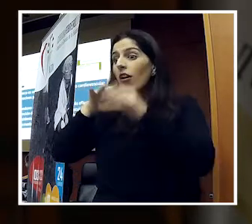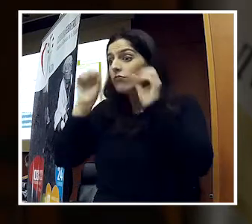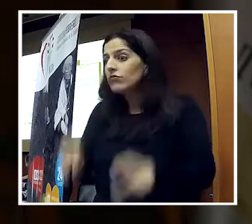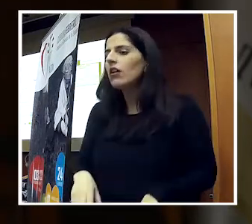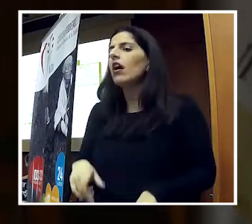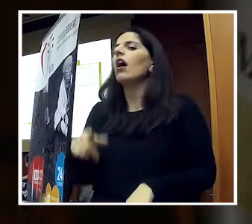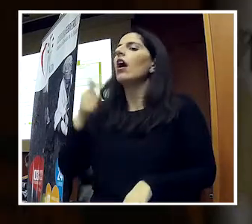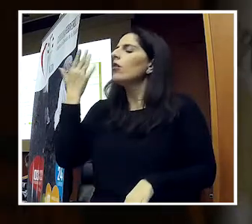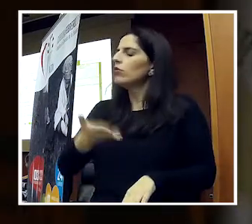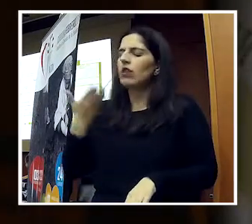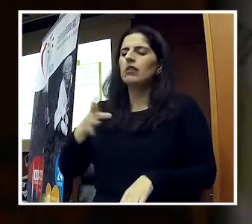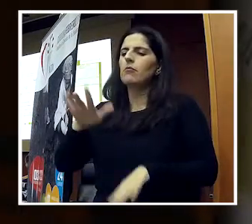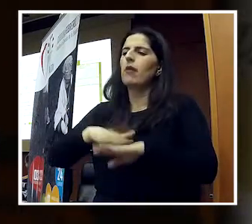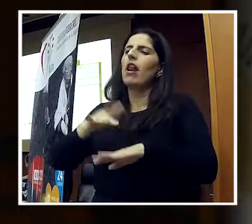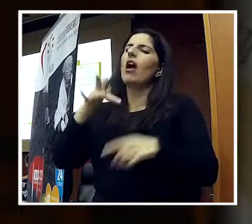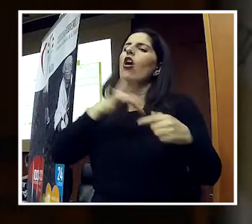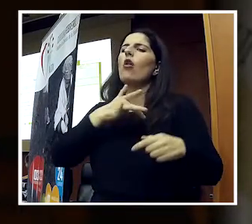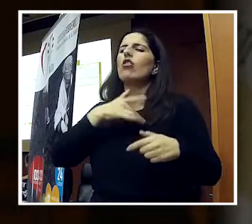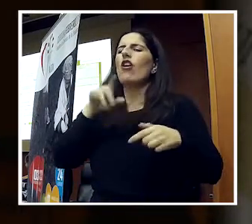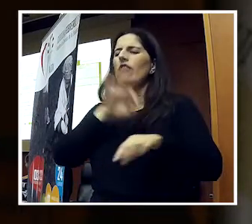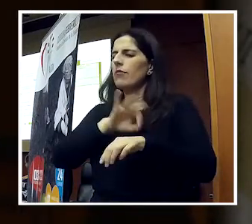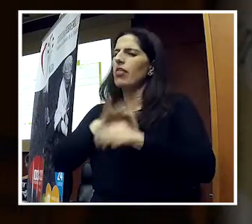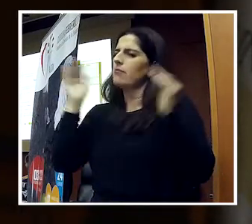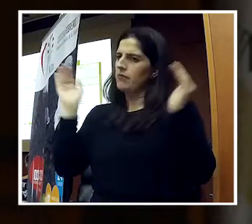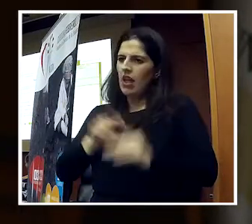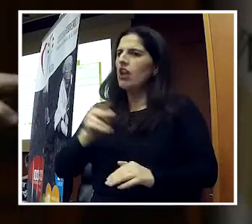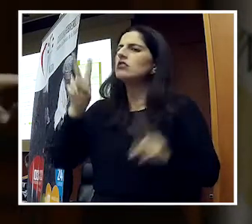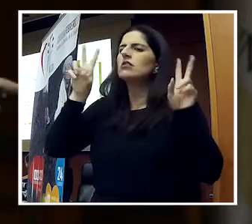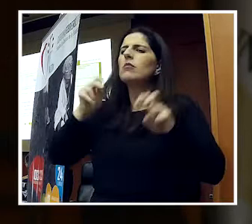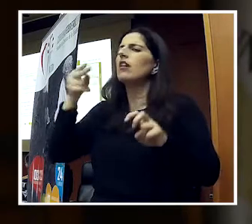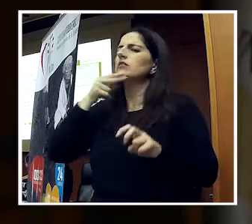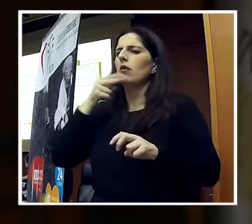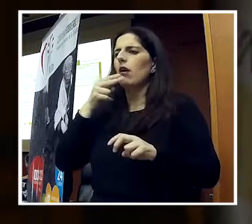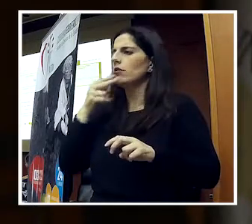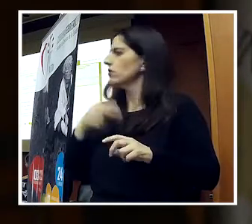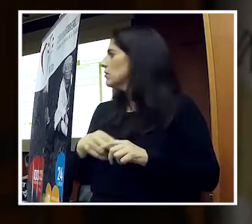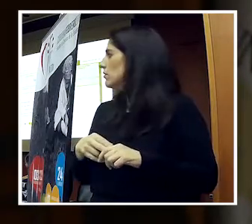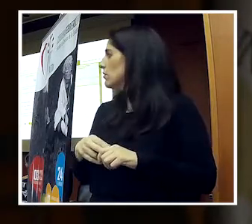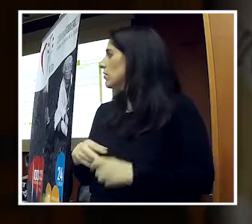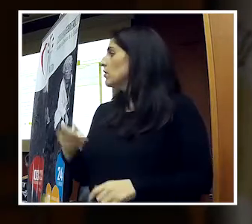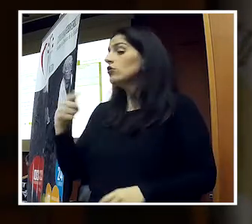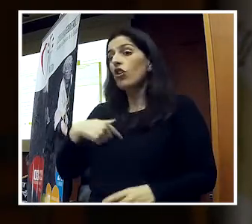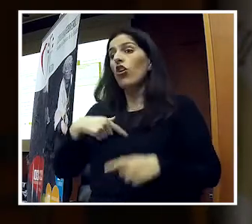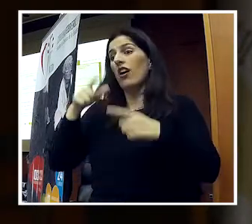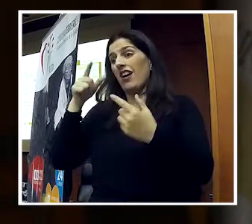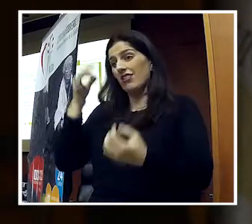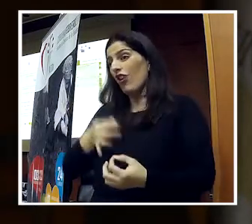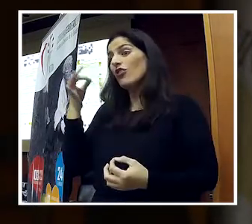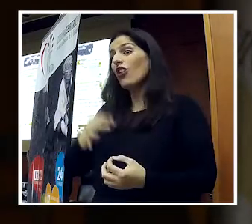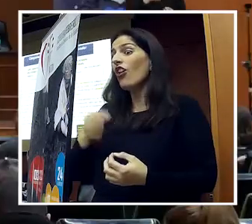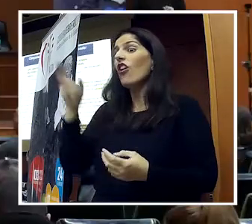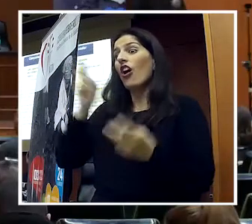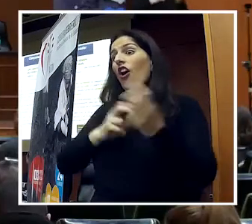enfermedad cardiovascular. Esta sería la receta que tendríamos que hacer hoy, con la que tendríamos que salir de nuestra consulta a todos los pacientes